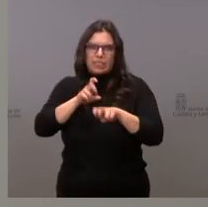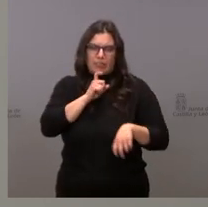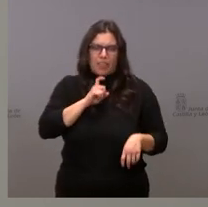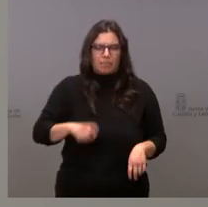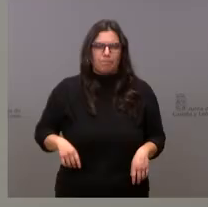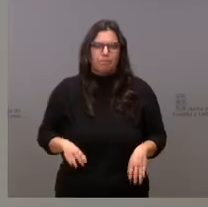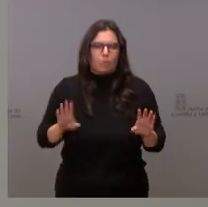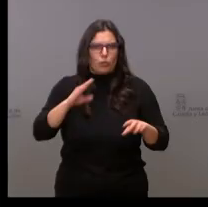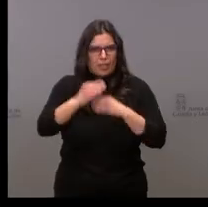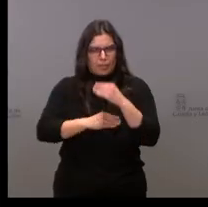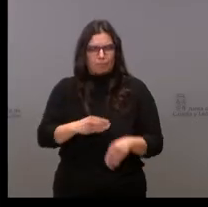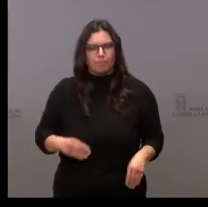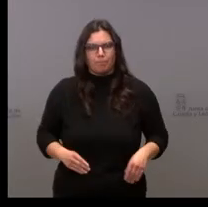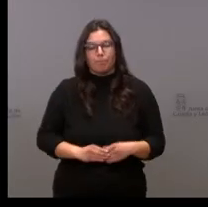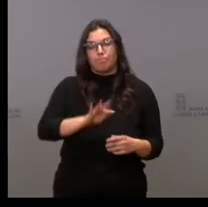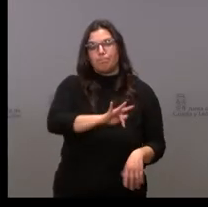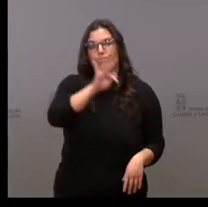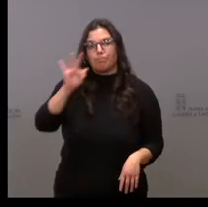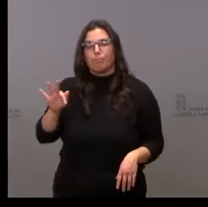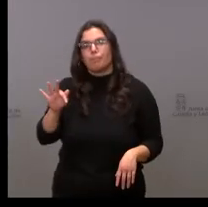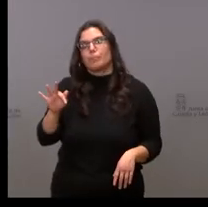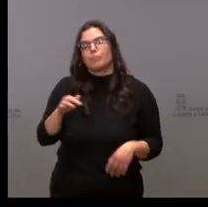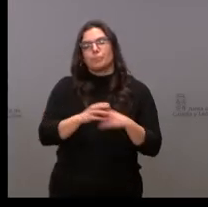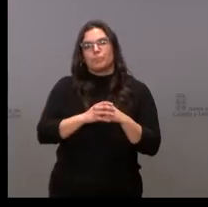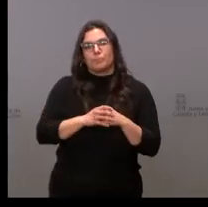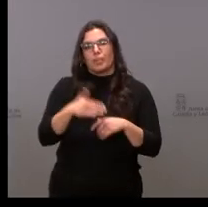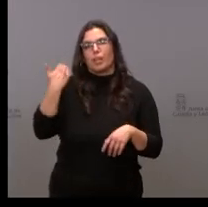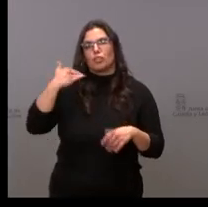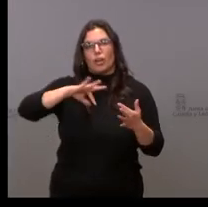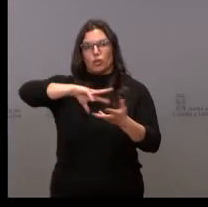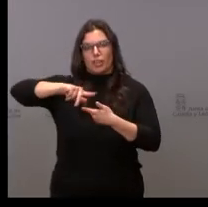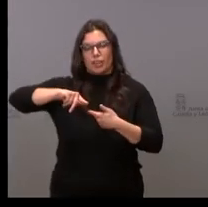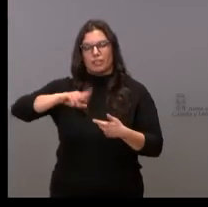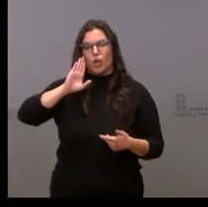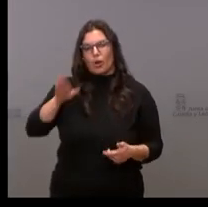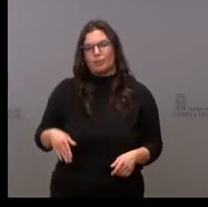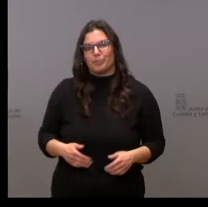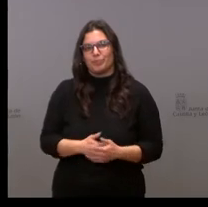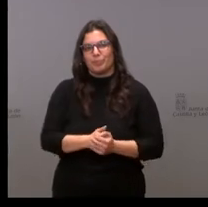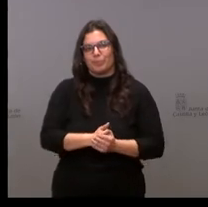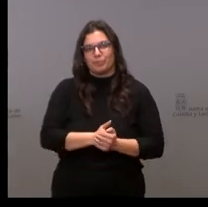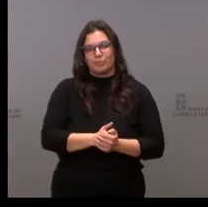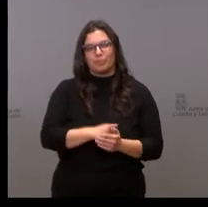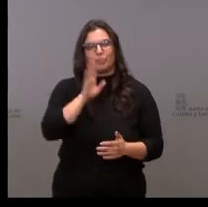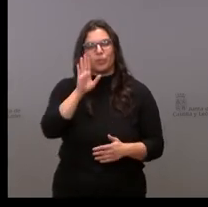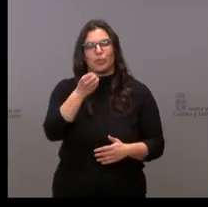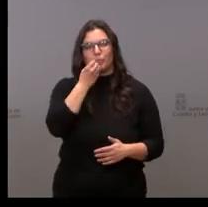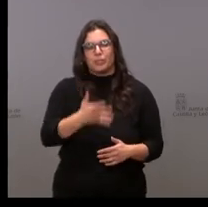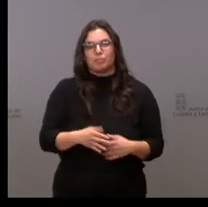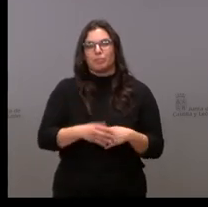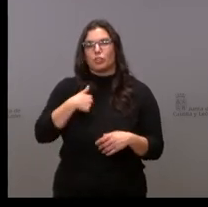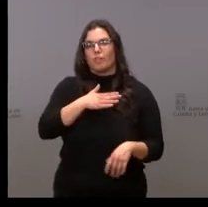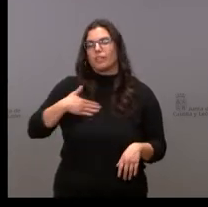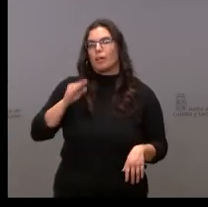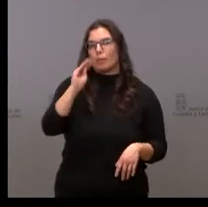hacer seguimos ahora con sergio garcía de historia noticias hola sergio muy buenas yo quería preguntarle